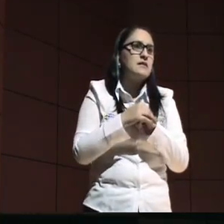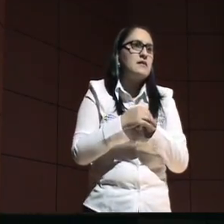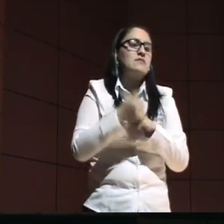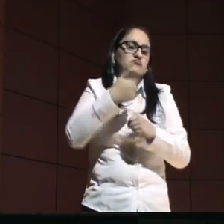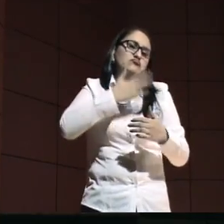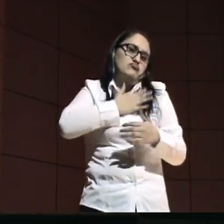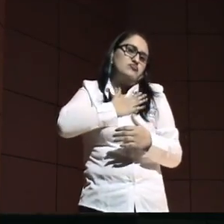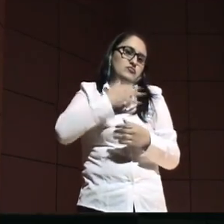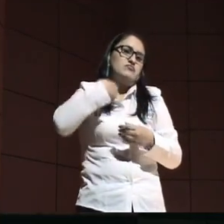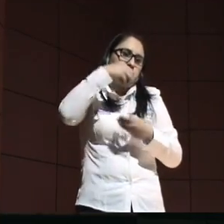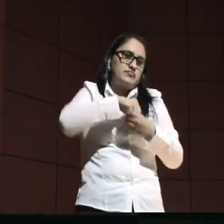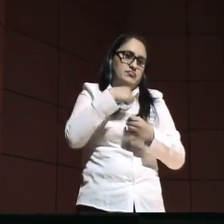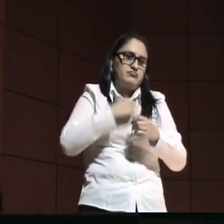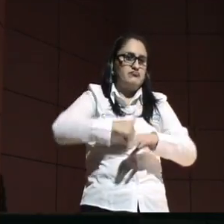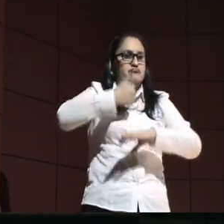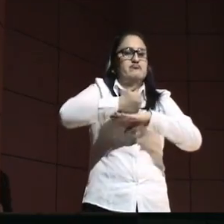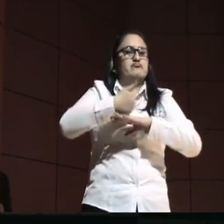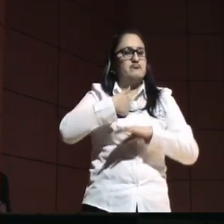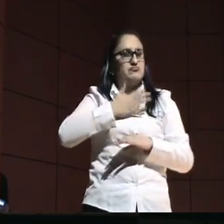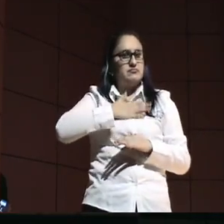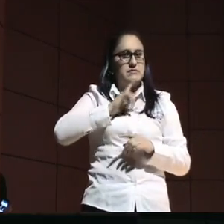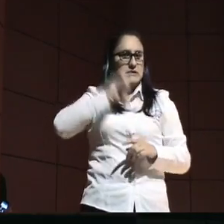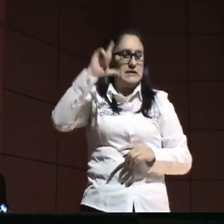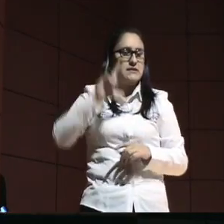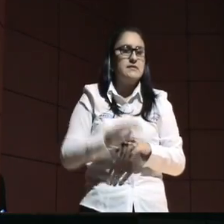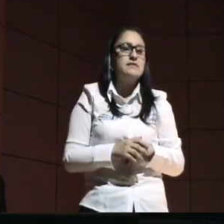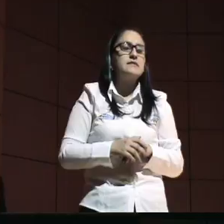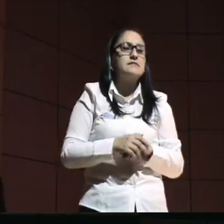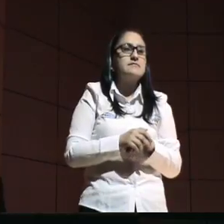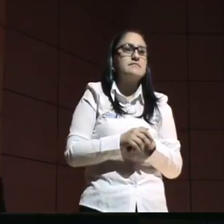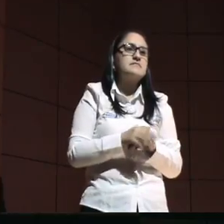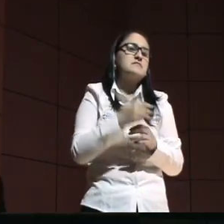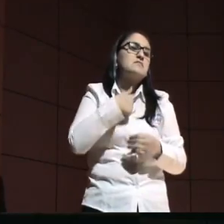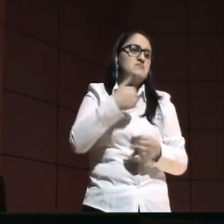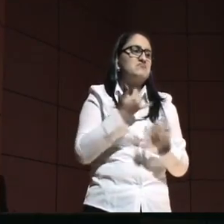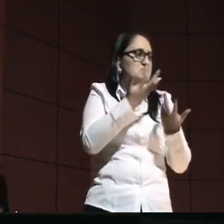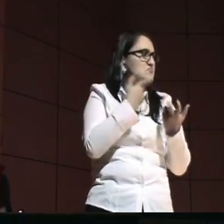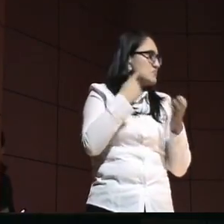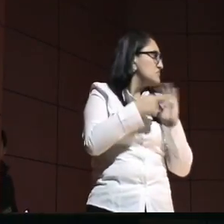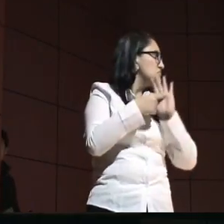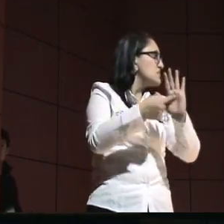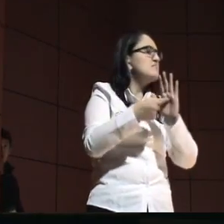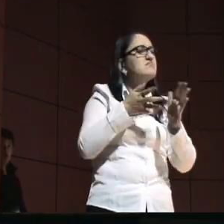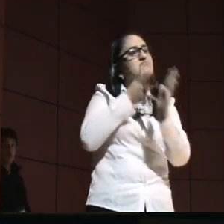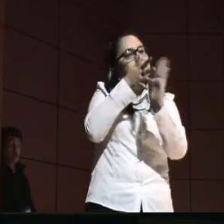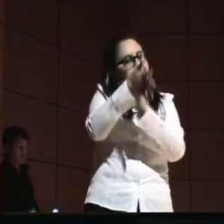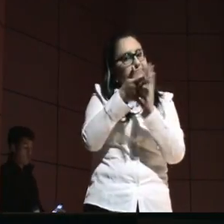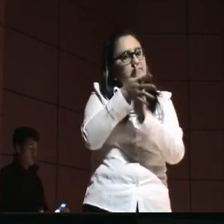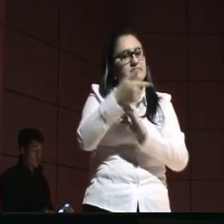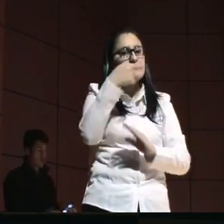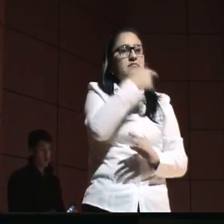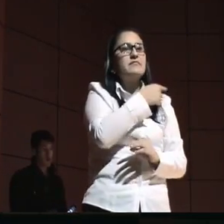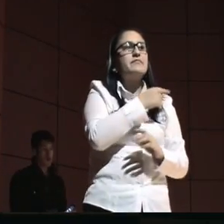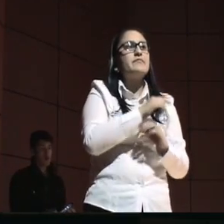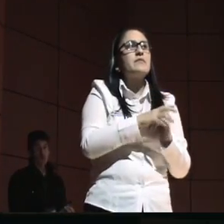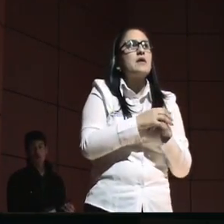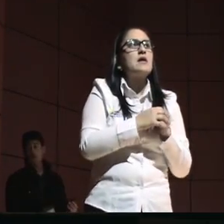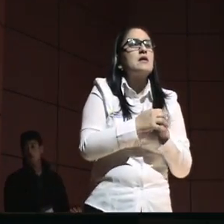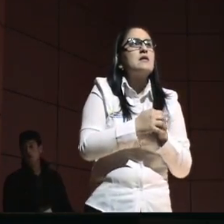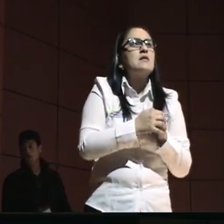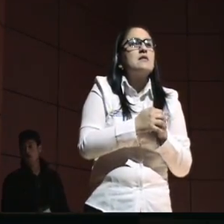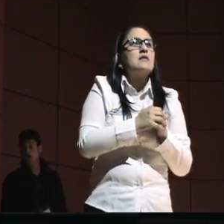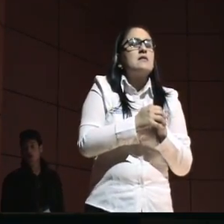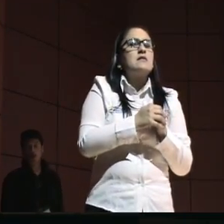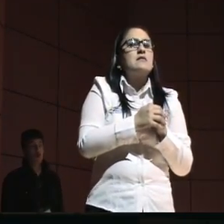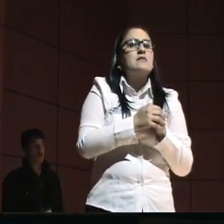la cual yo soy fundador y lidero, que ahorita más adelante voy a hablarles acerca de